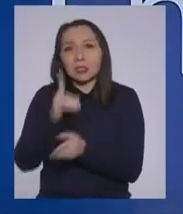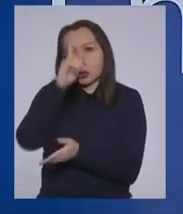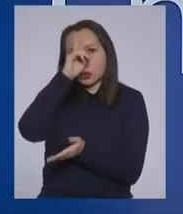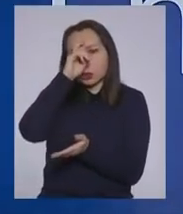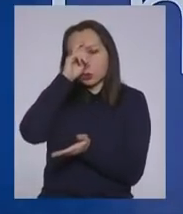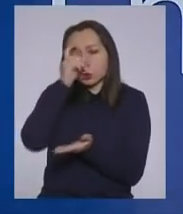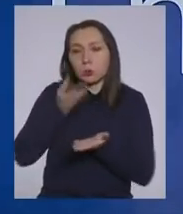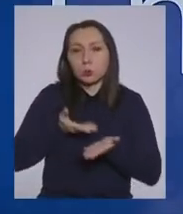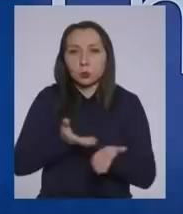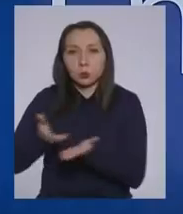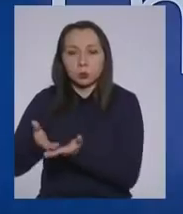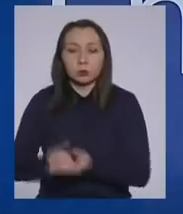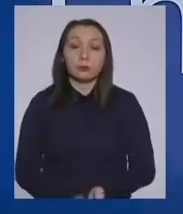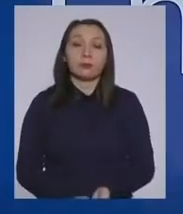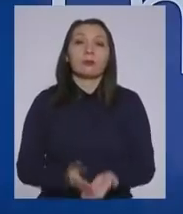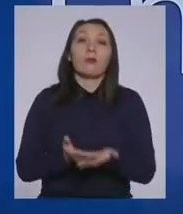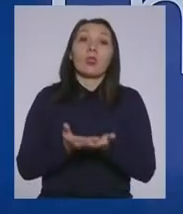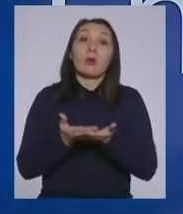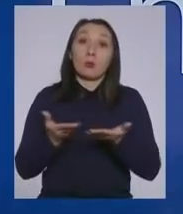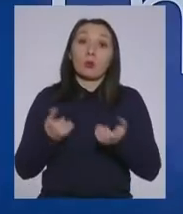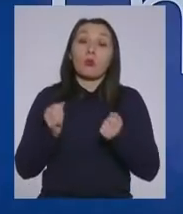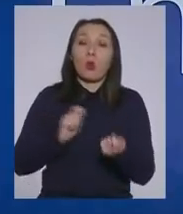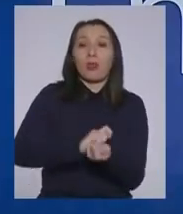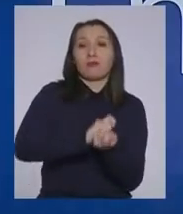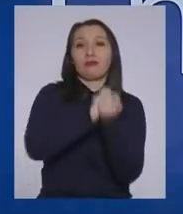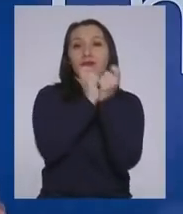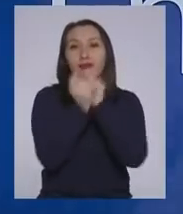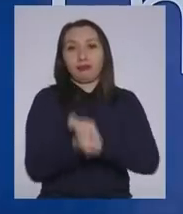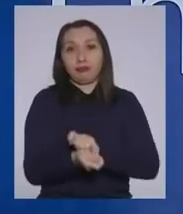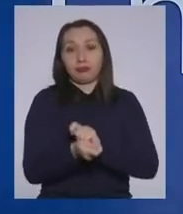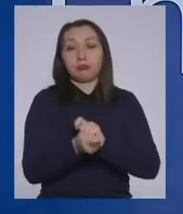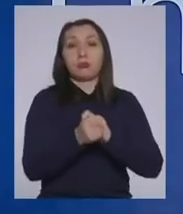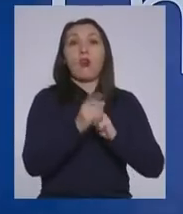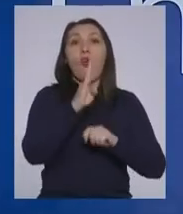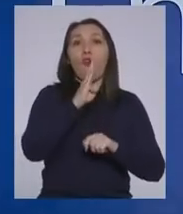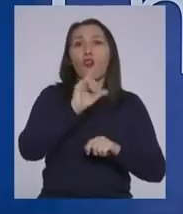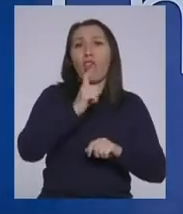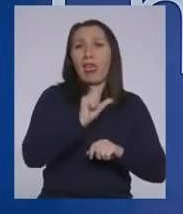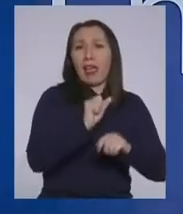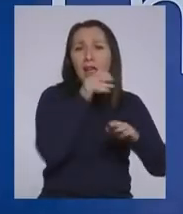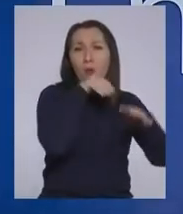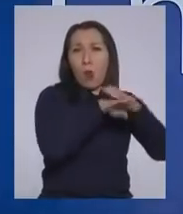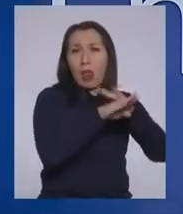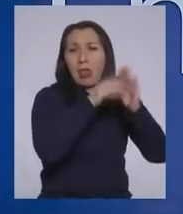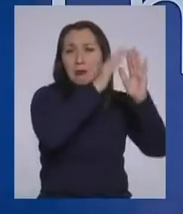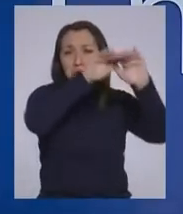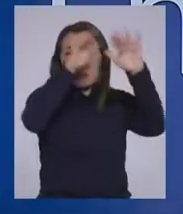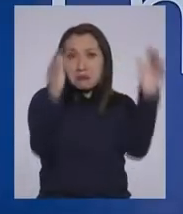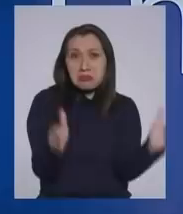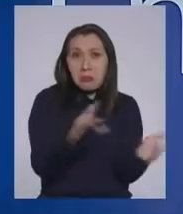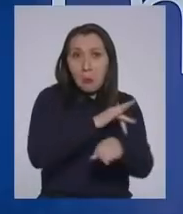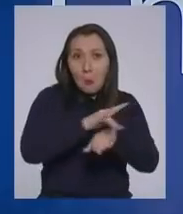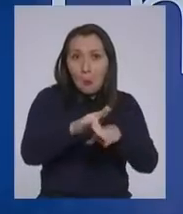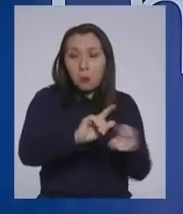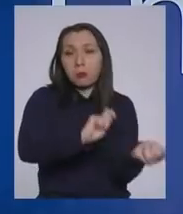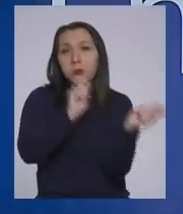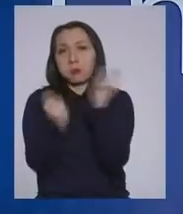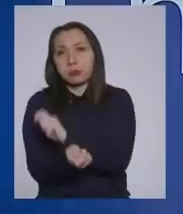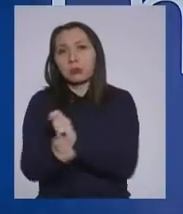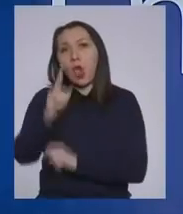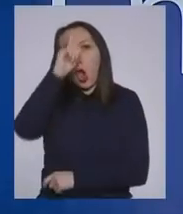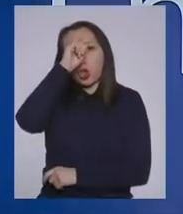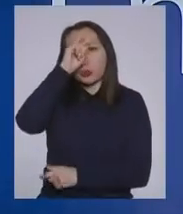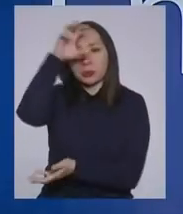clínicos. Por eso podemos transformar una bodega en un centro hospitalario. ¿Qué es lo que nos ha